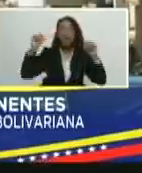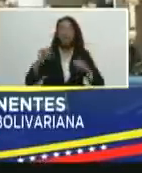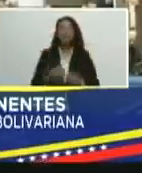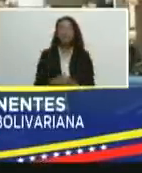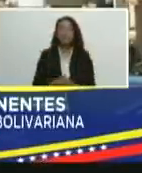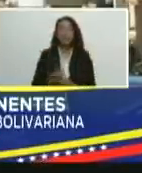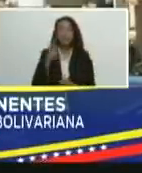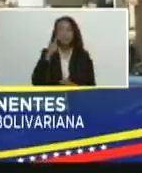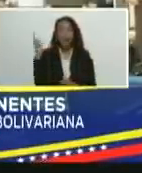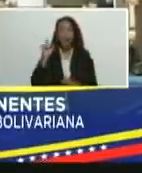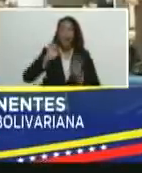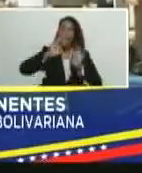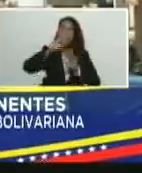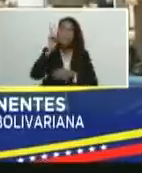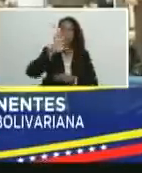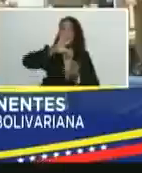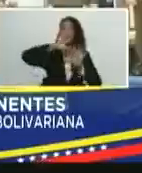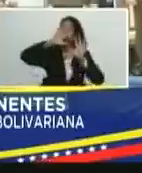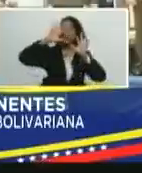porque donde brilla